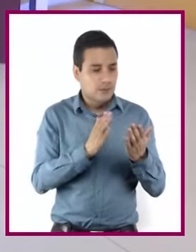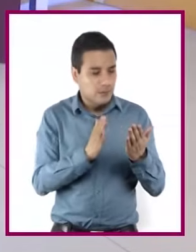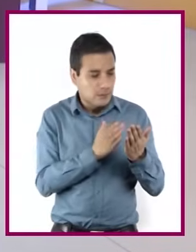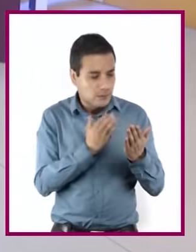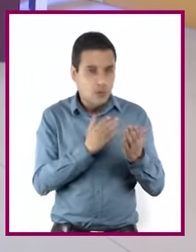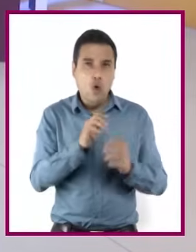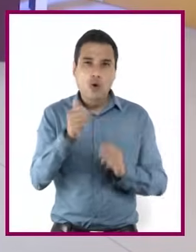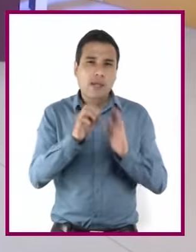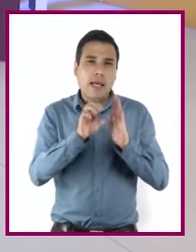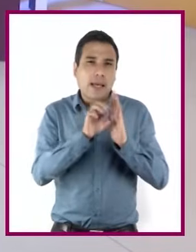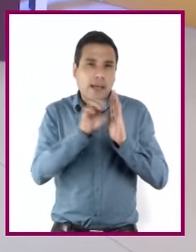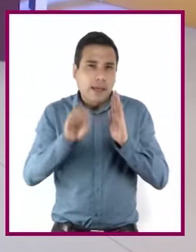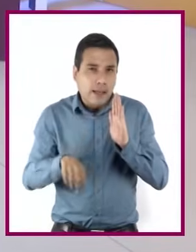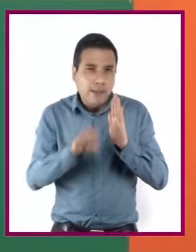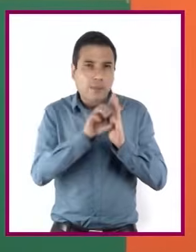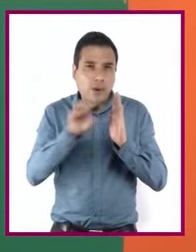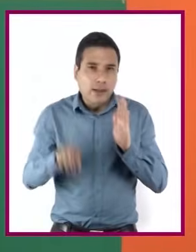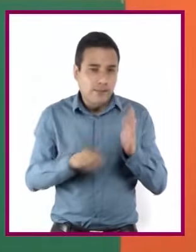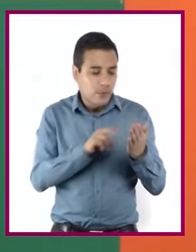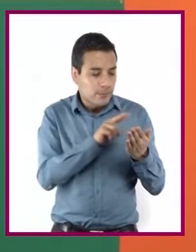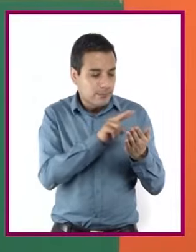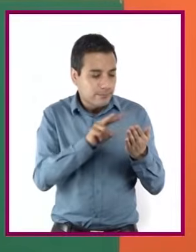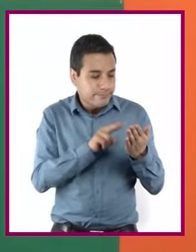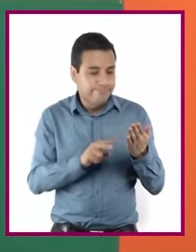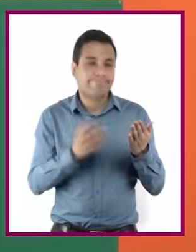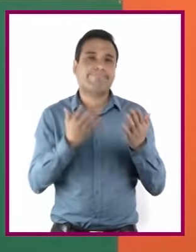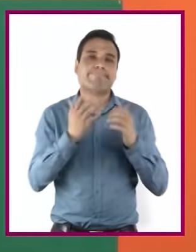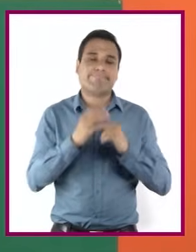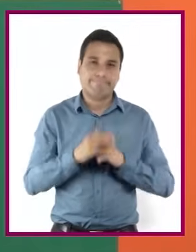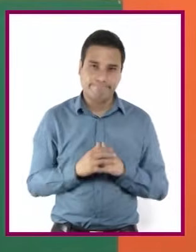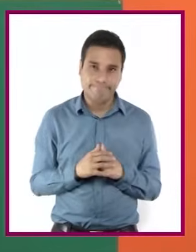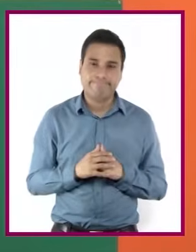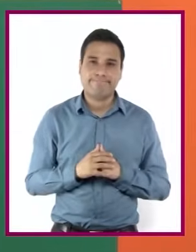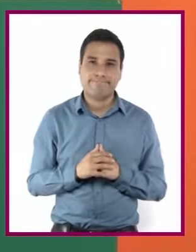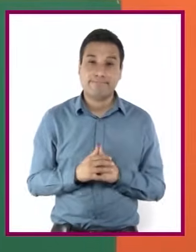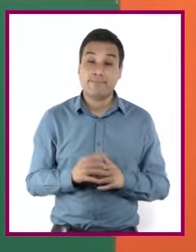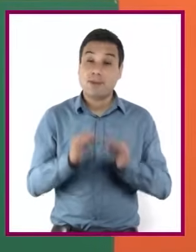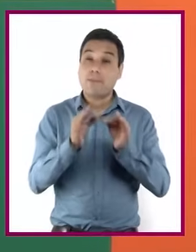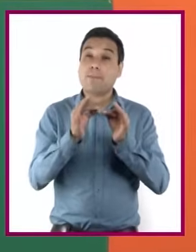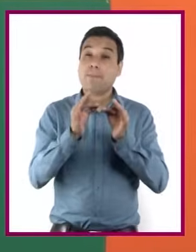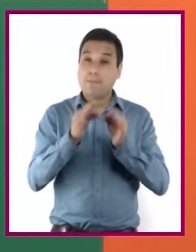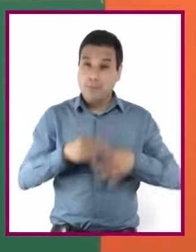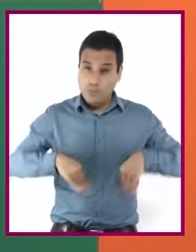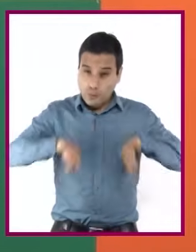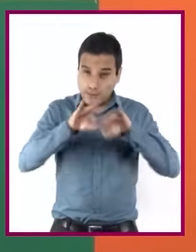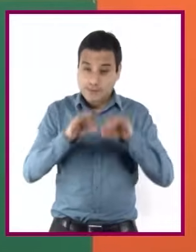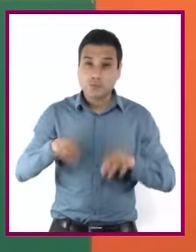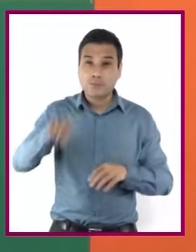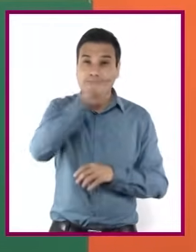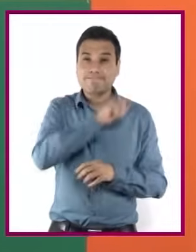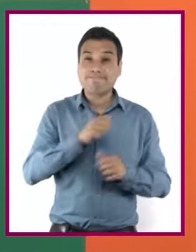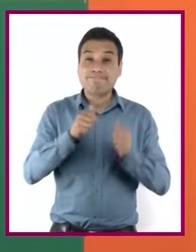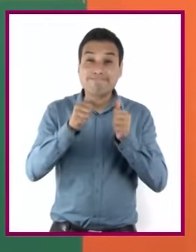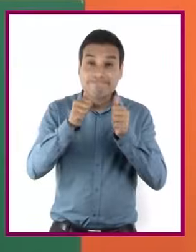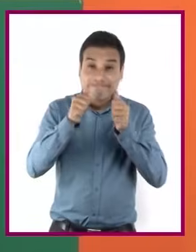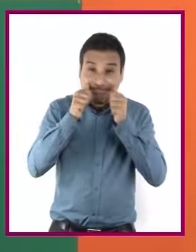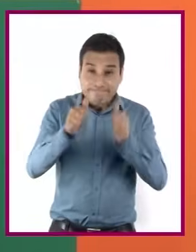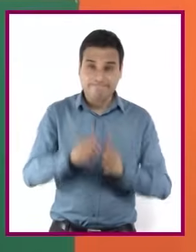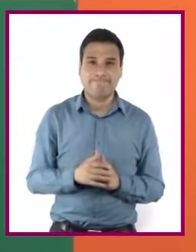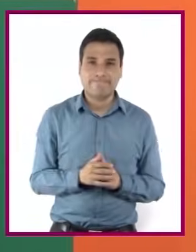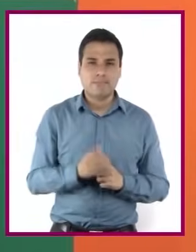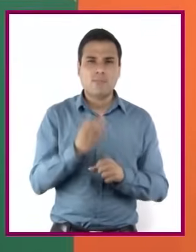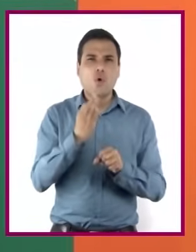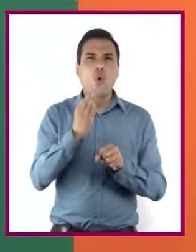ejemplos al término de la emisión. Pero principalmente es indispensable que presten toda su atención. El